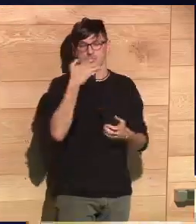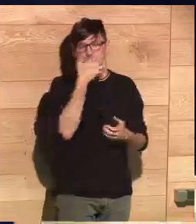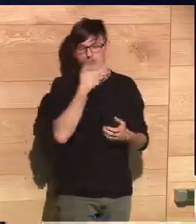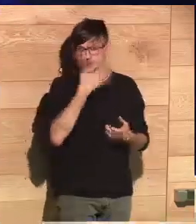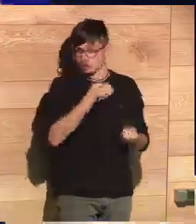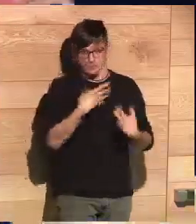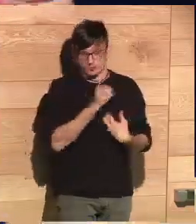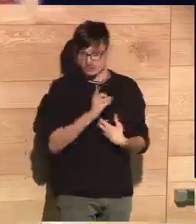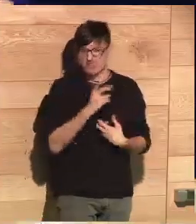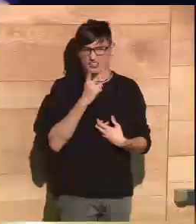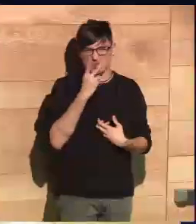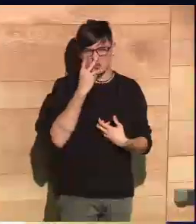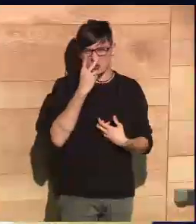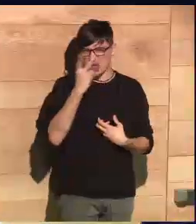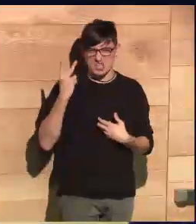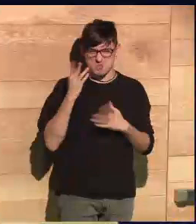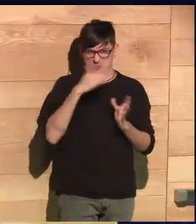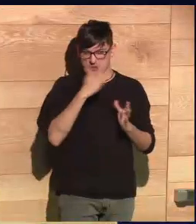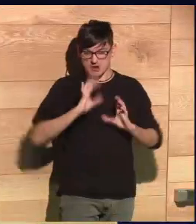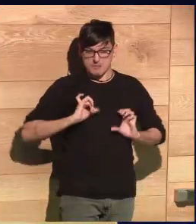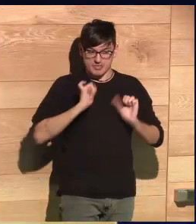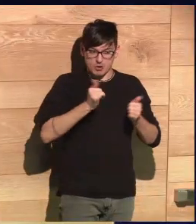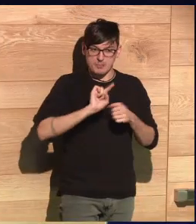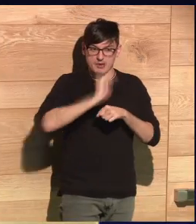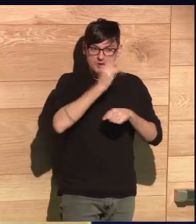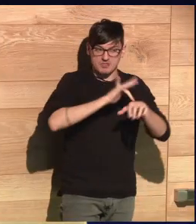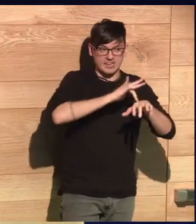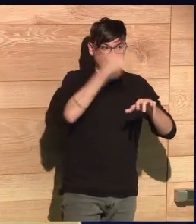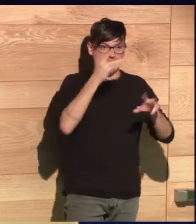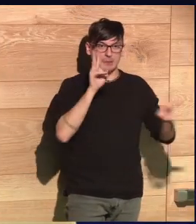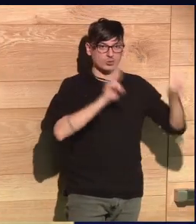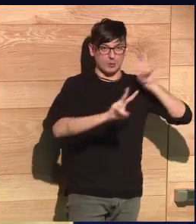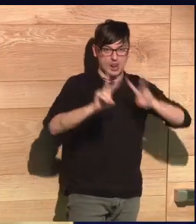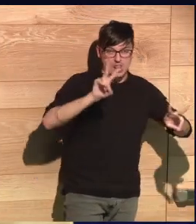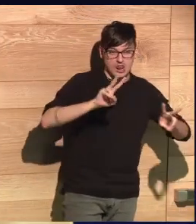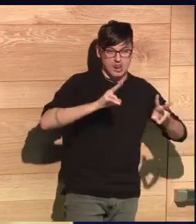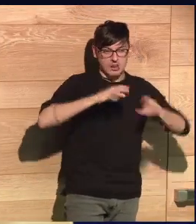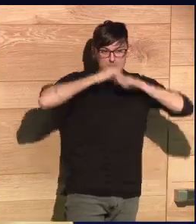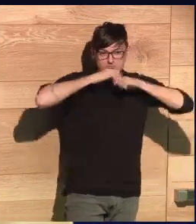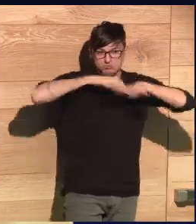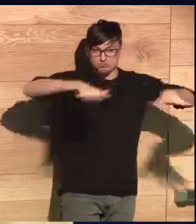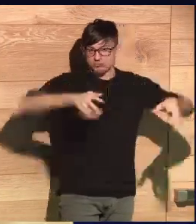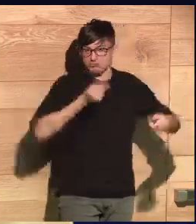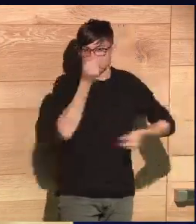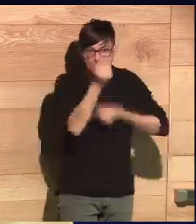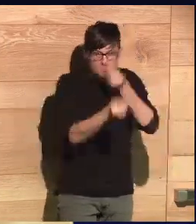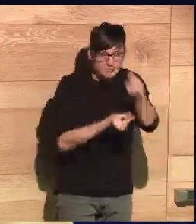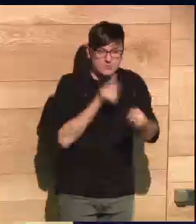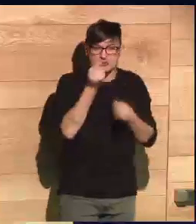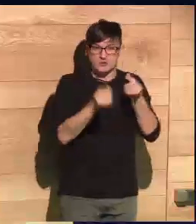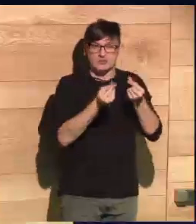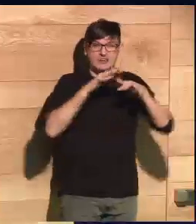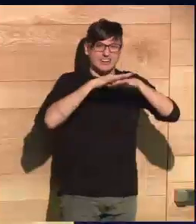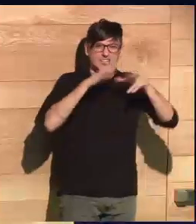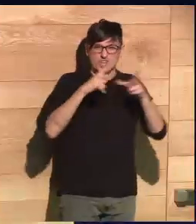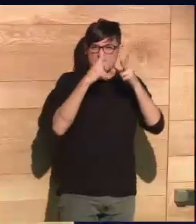de 2 años, primero en un formato digital, virtual, se fue extendiendo y difundiendo poco a poco a través de las